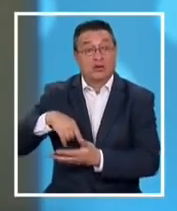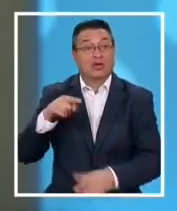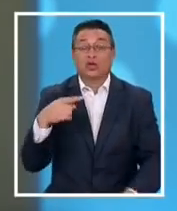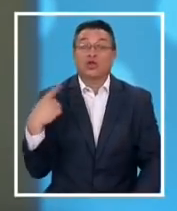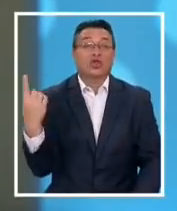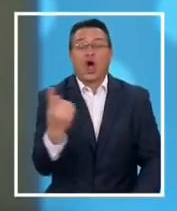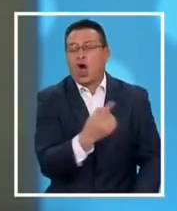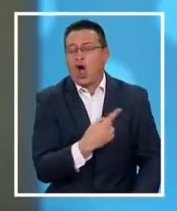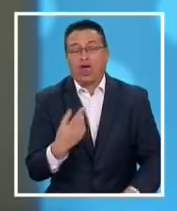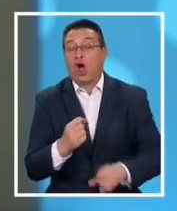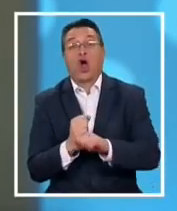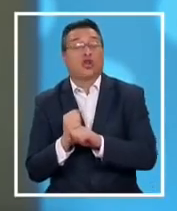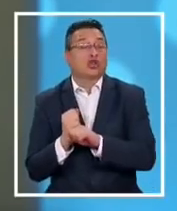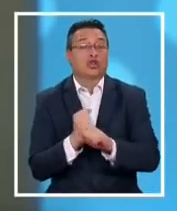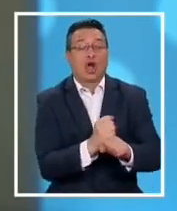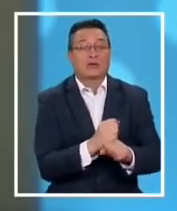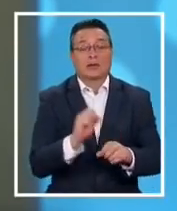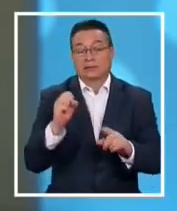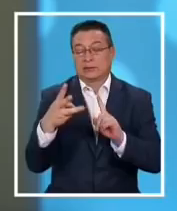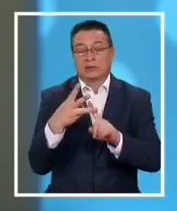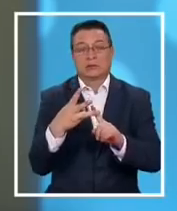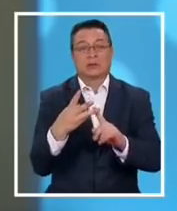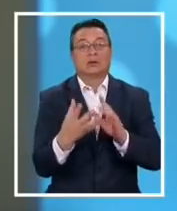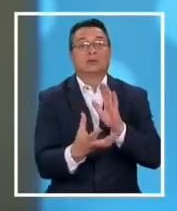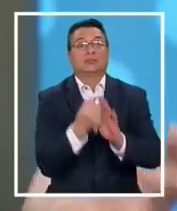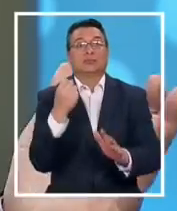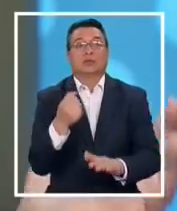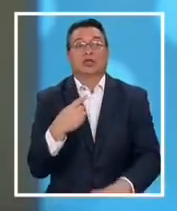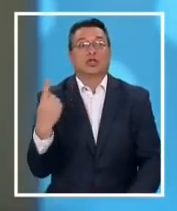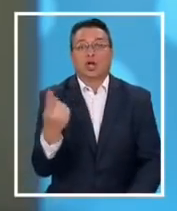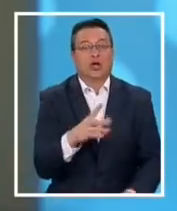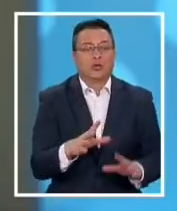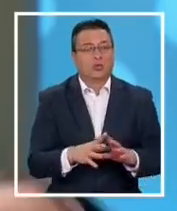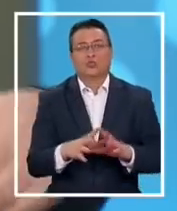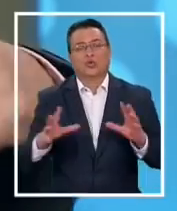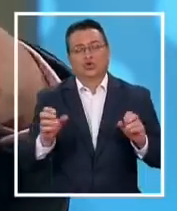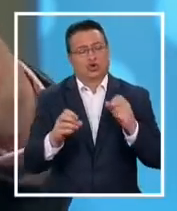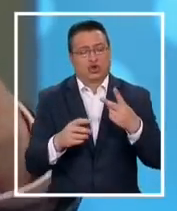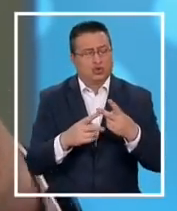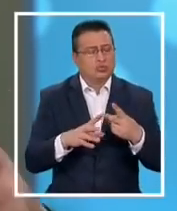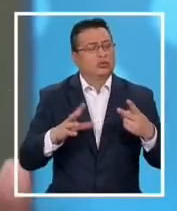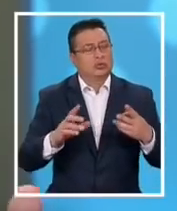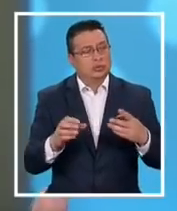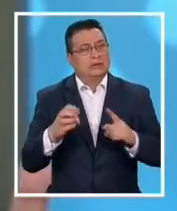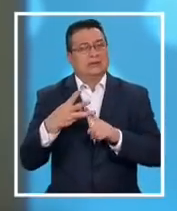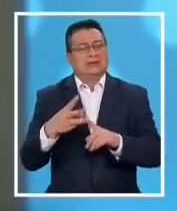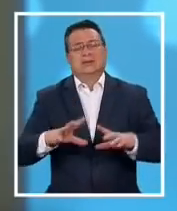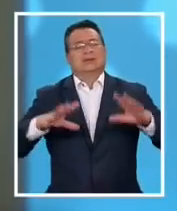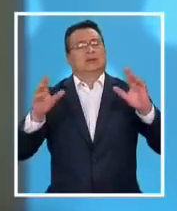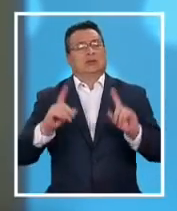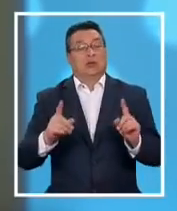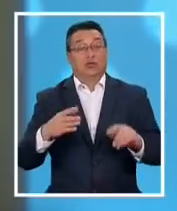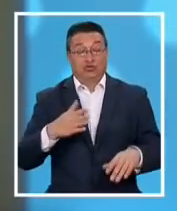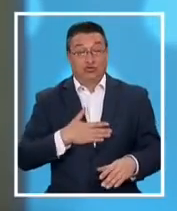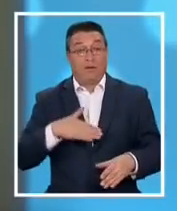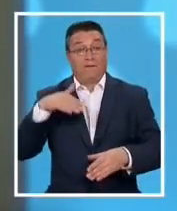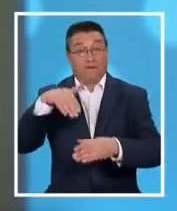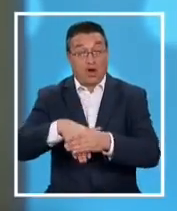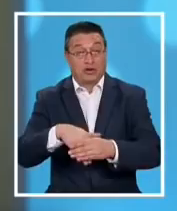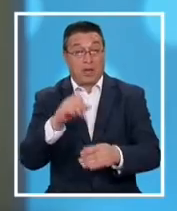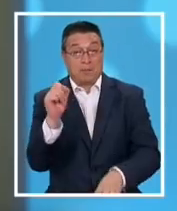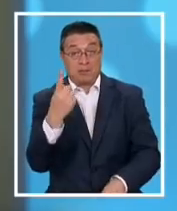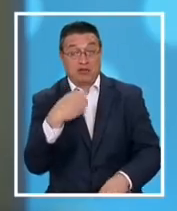eran contrarios a un tercer retiro. Ya les parecía demasiado el segundo. Cuando yo voté en contra del